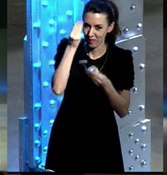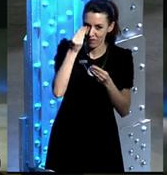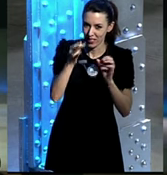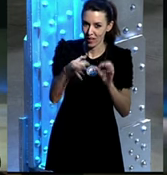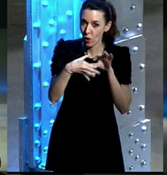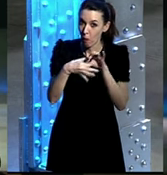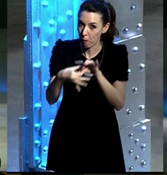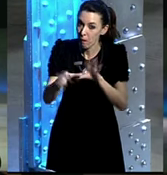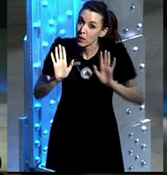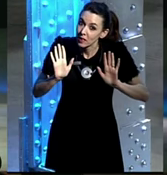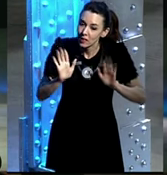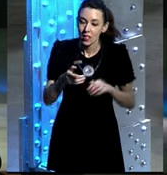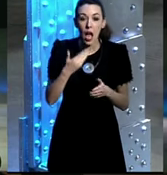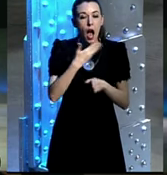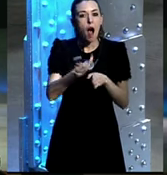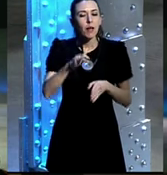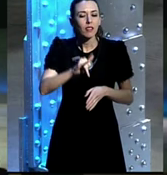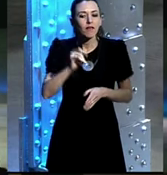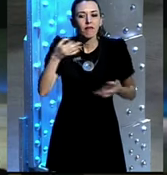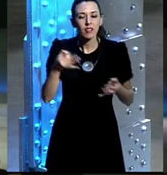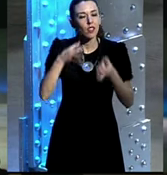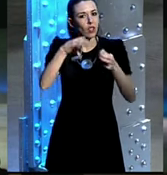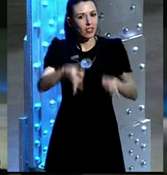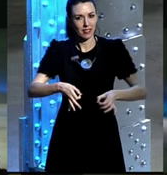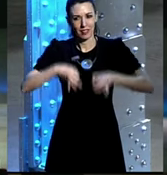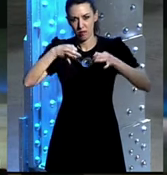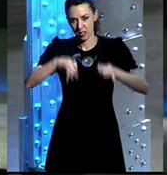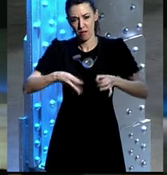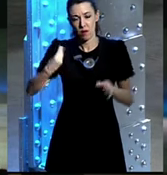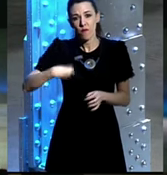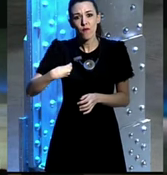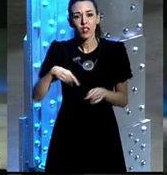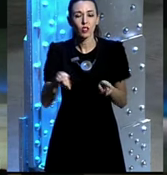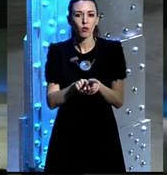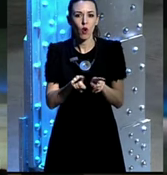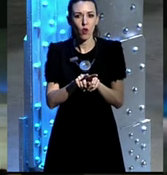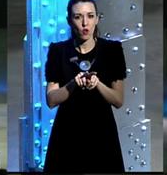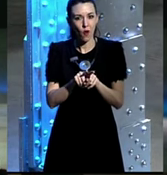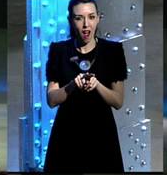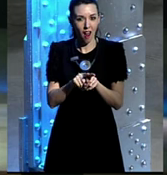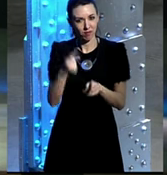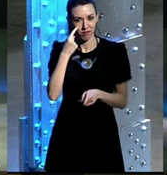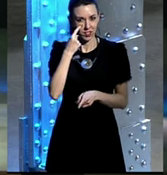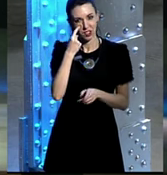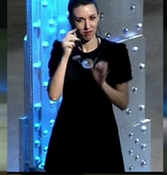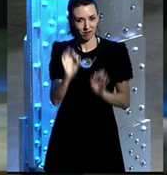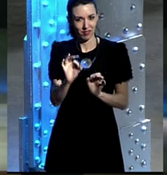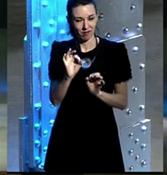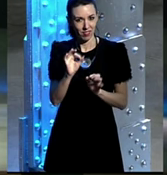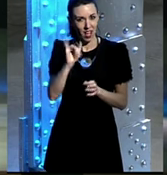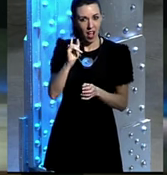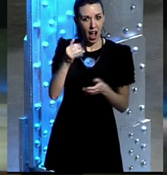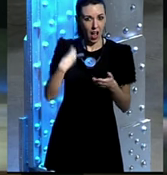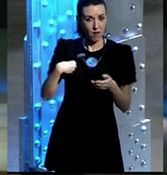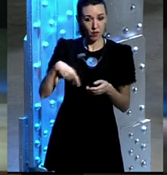Aparte de esto, ¿qué vamos a tener aquí? Pues, como siempre, lo mismo que Sherlock Holmes tenía sus irregulares de